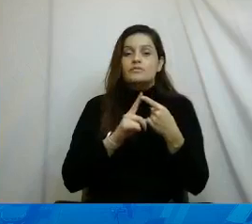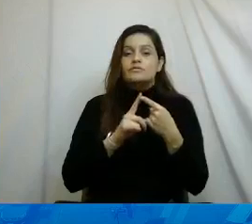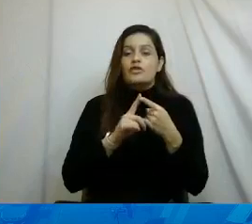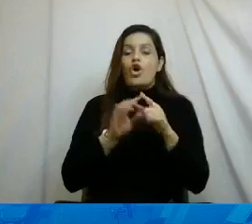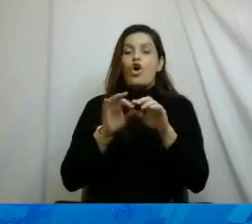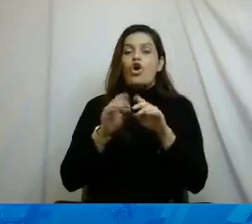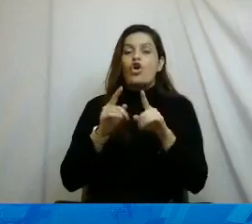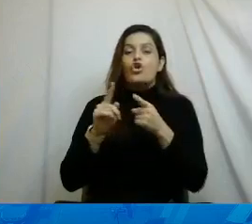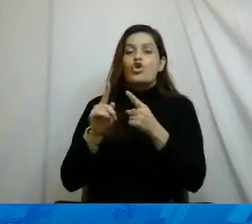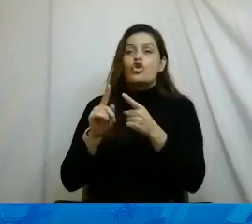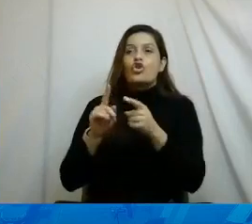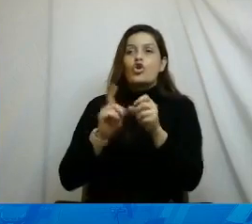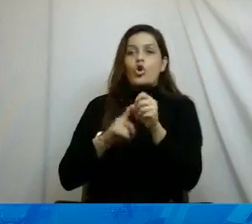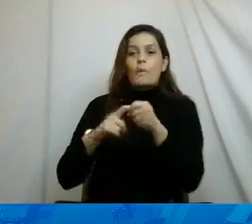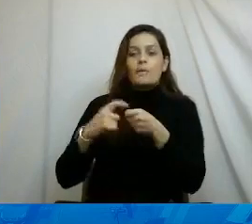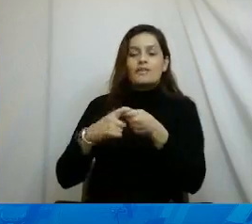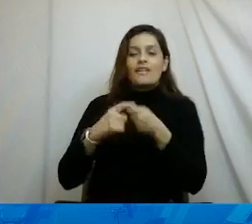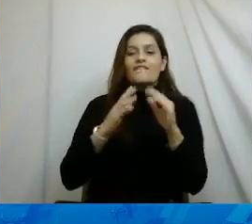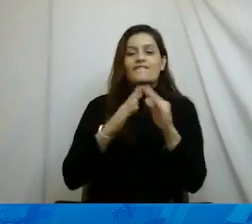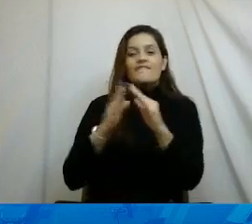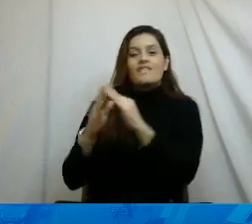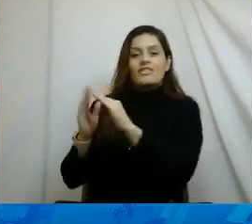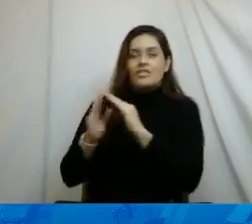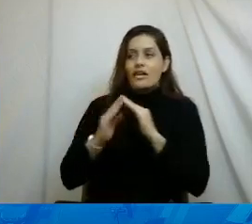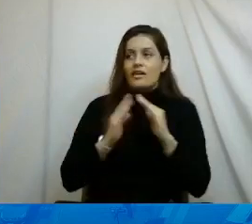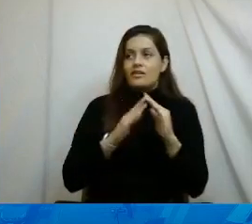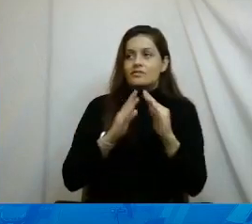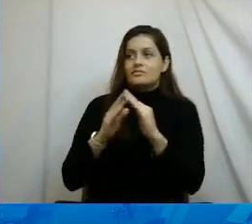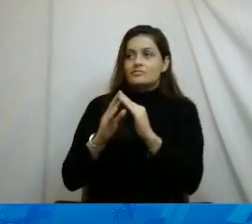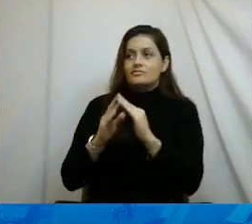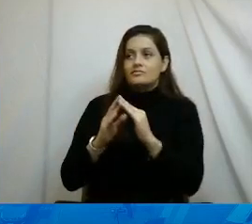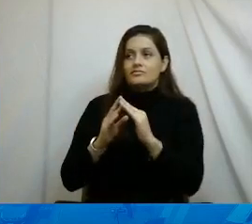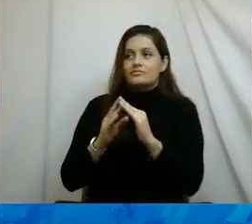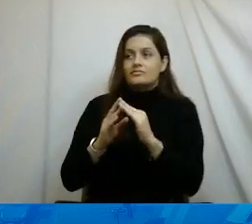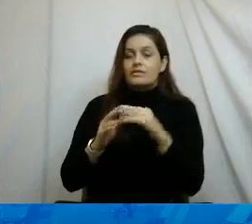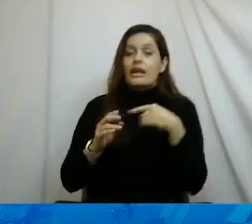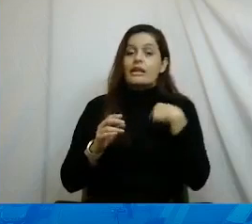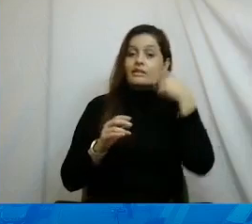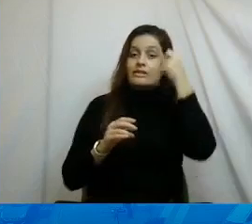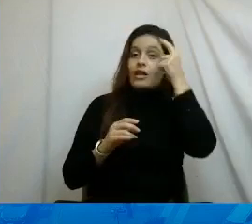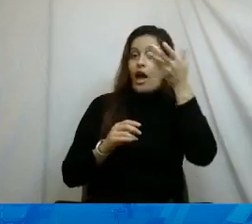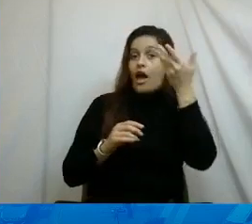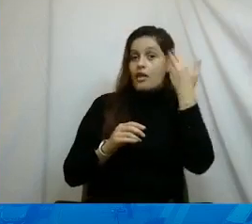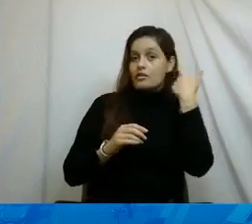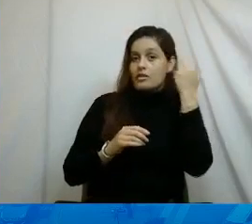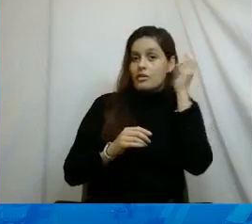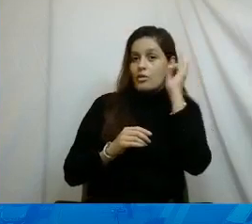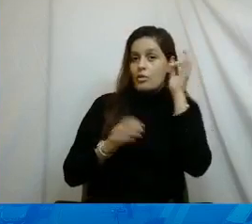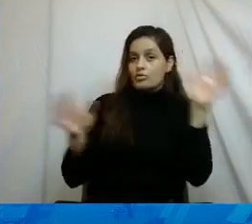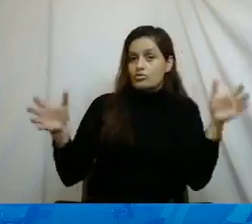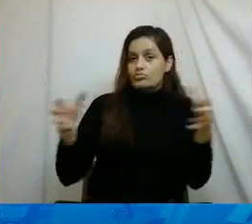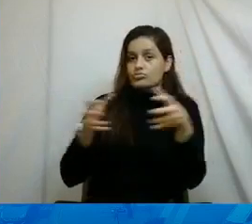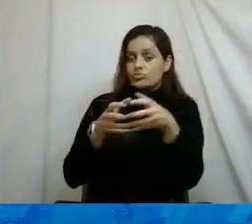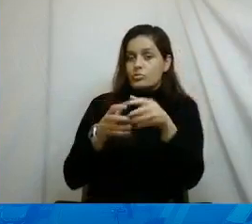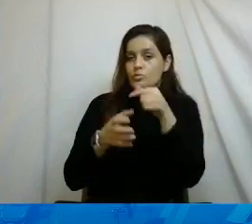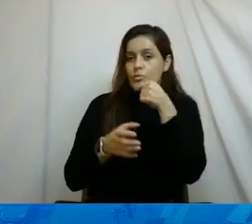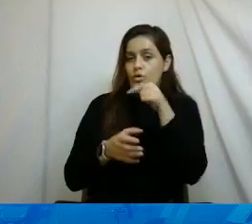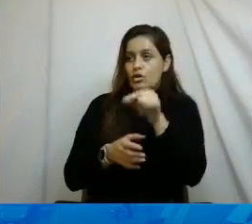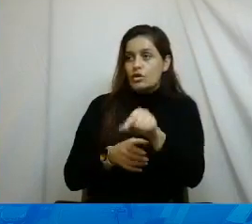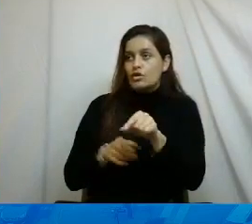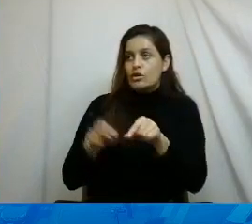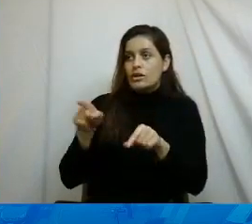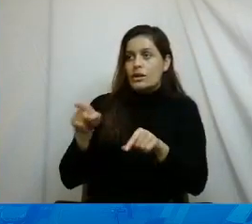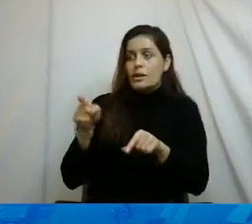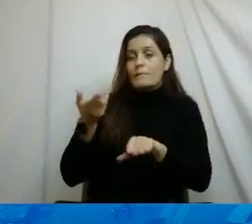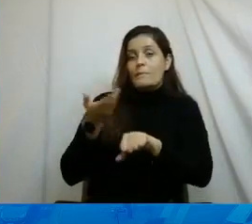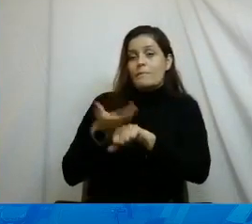Comité de Vivienda Lof Melipillán. Entiendo que se reunieron hace algún tiempo ustedes hace poco, pero él me pide